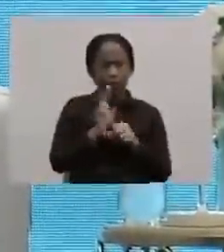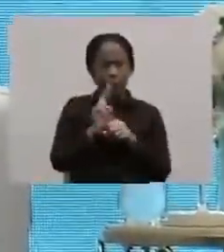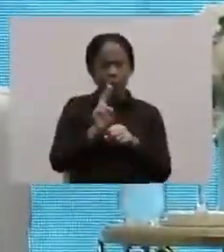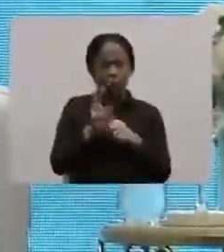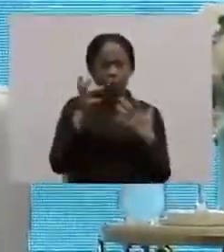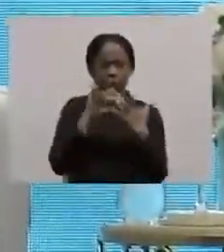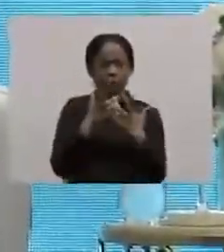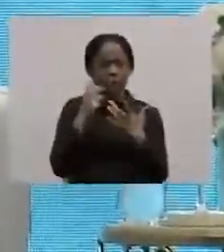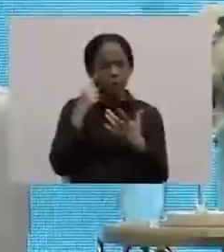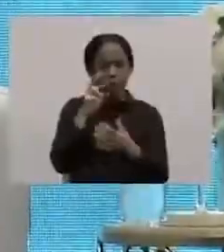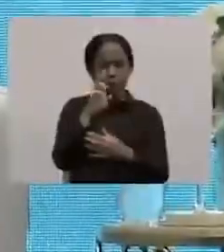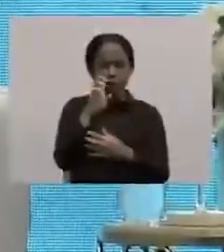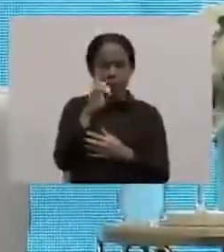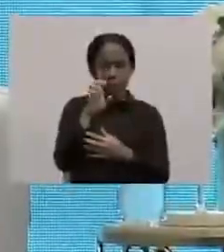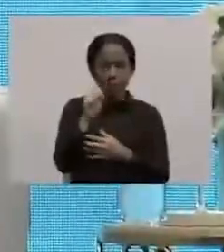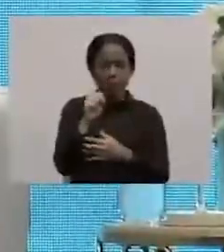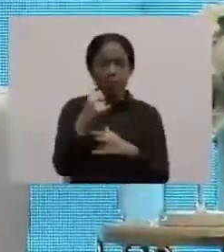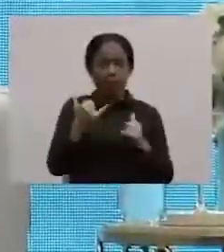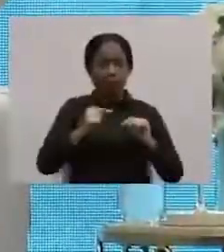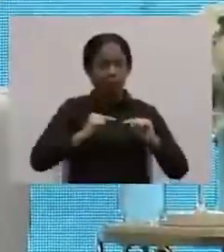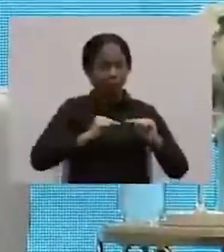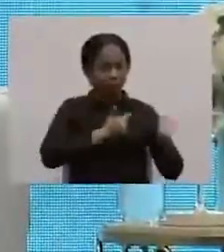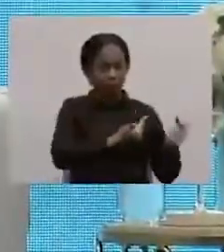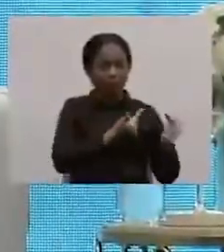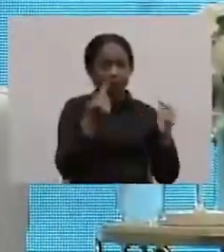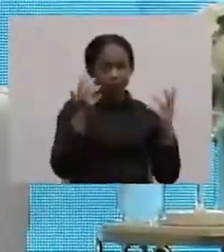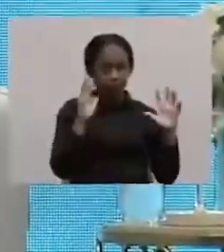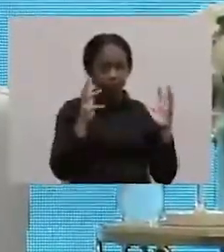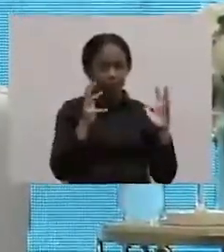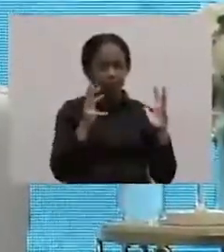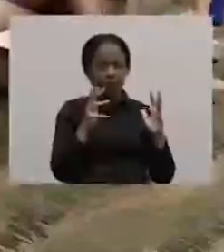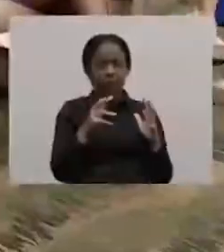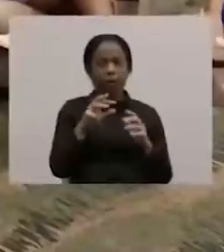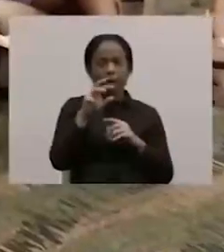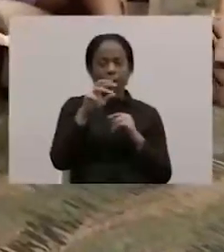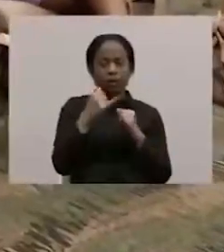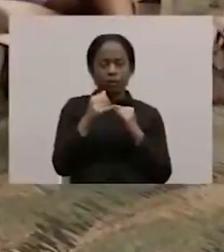entonces a darle un fuerte aplauso a don Percio Maldonado,